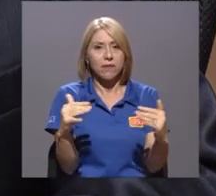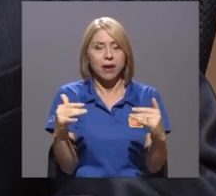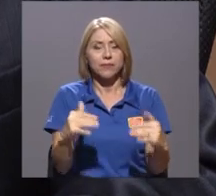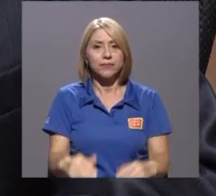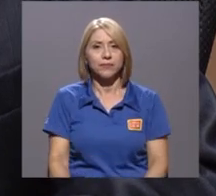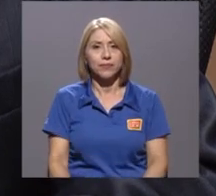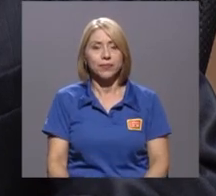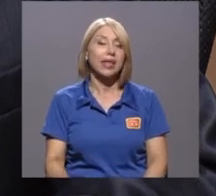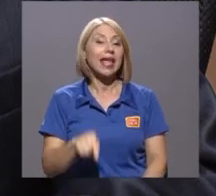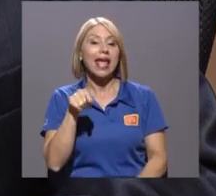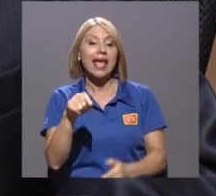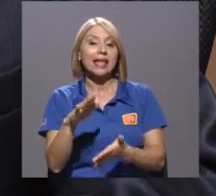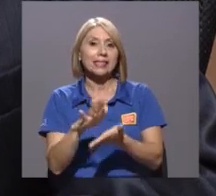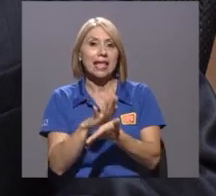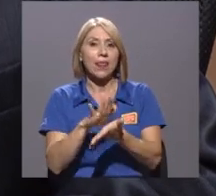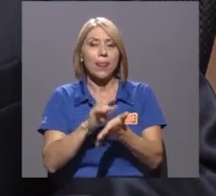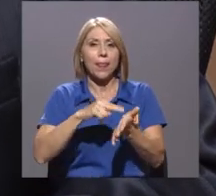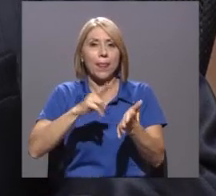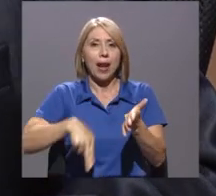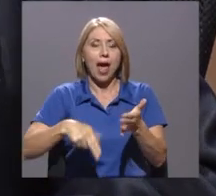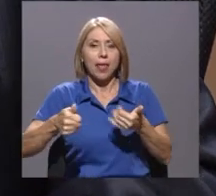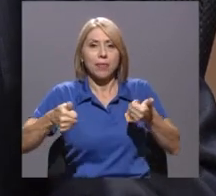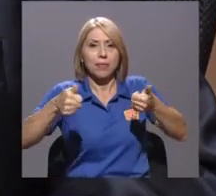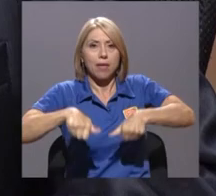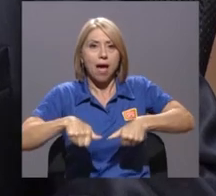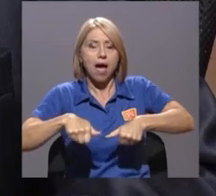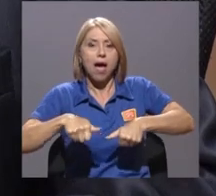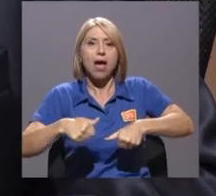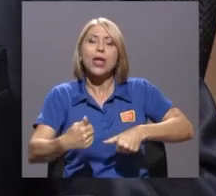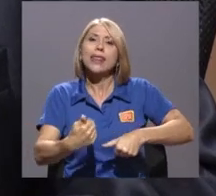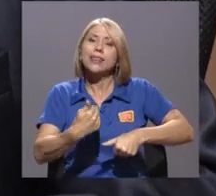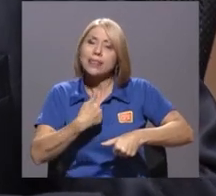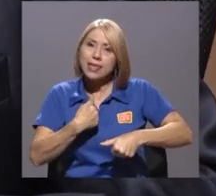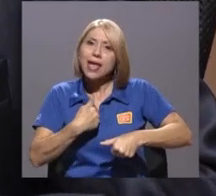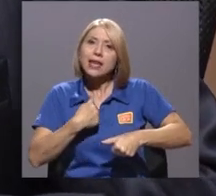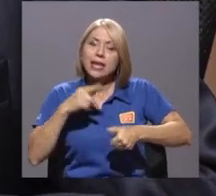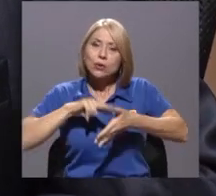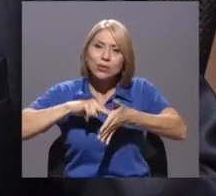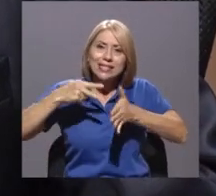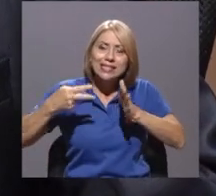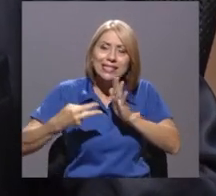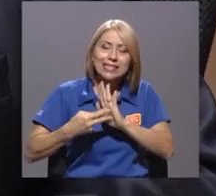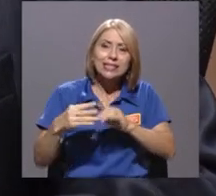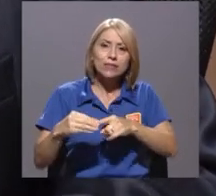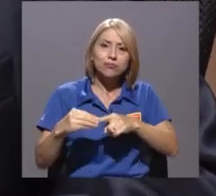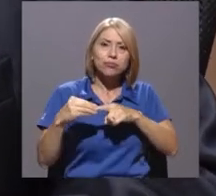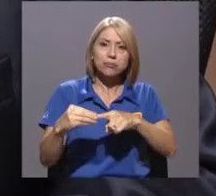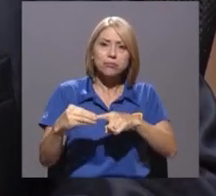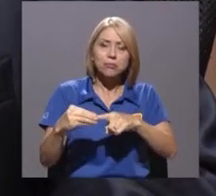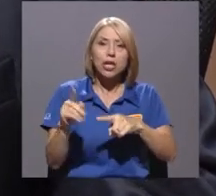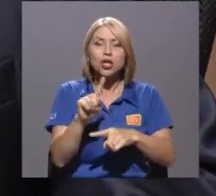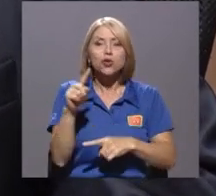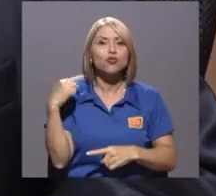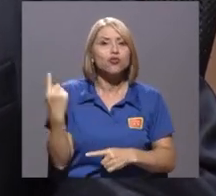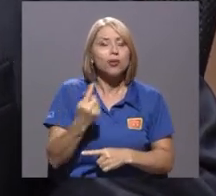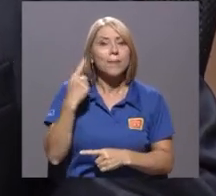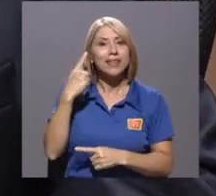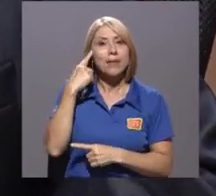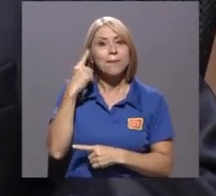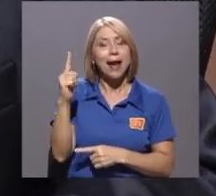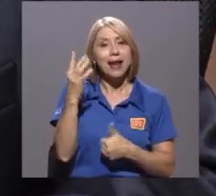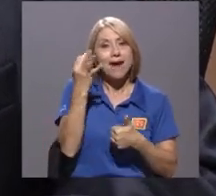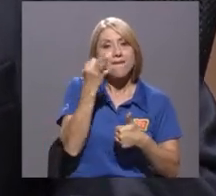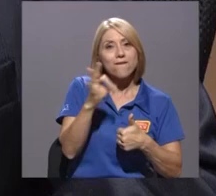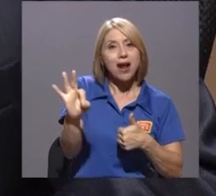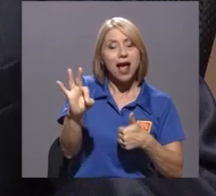este cazador tiene una sindicación esencial no sólo para confiar